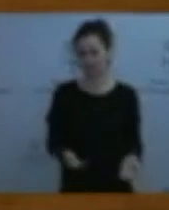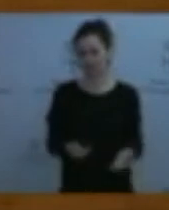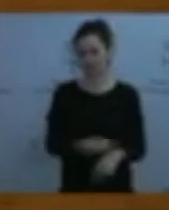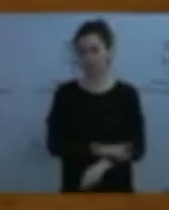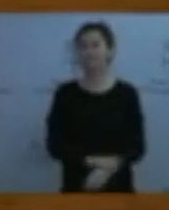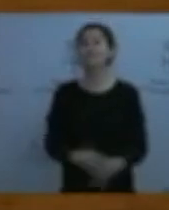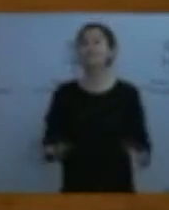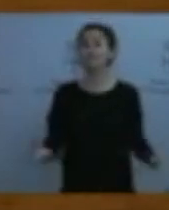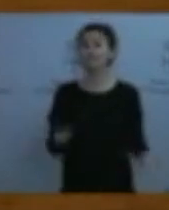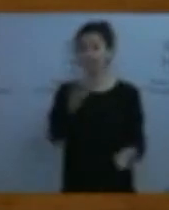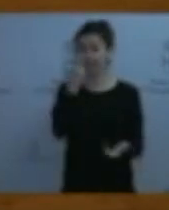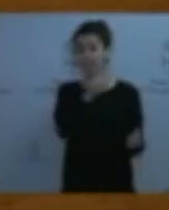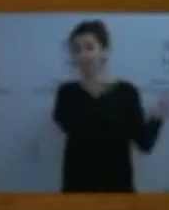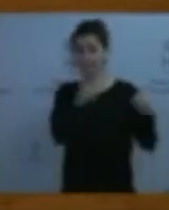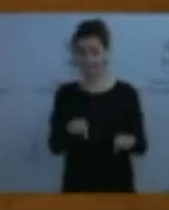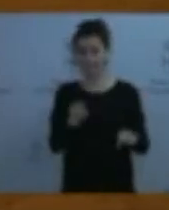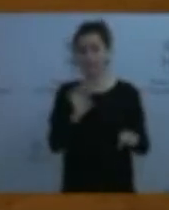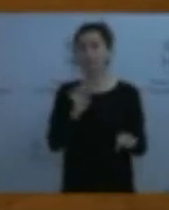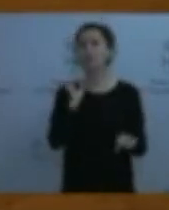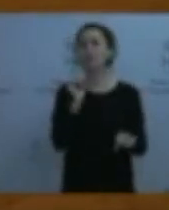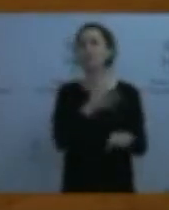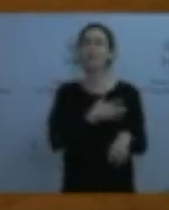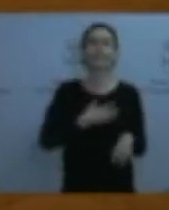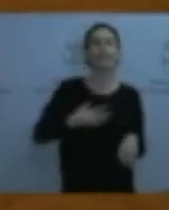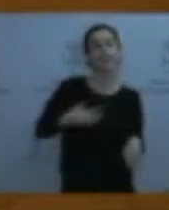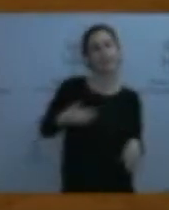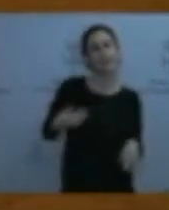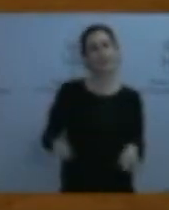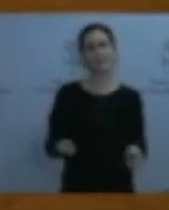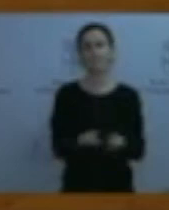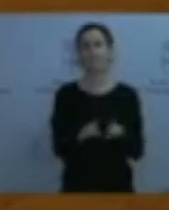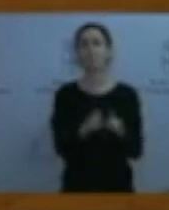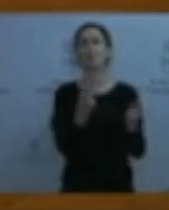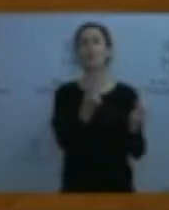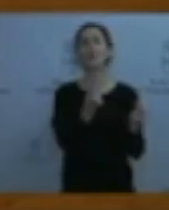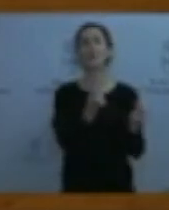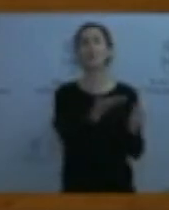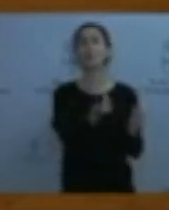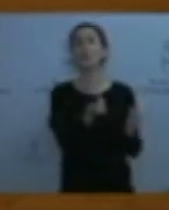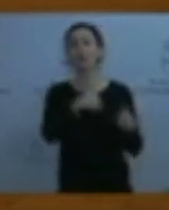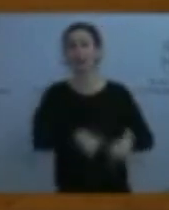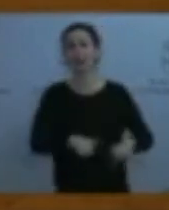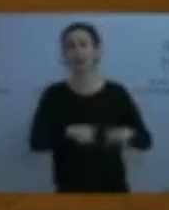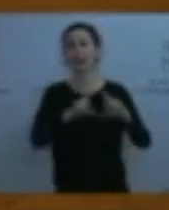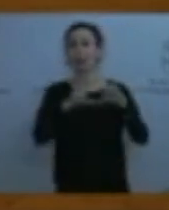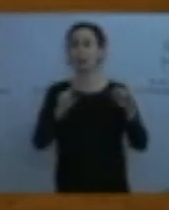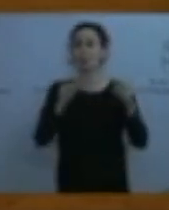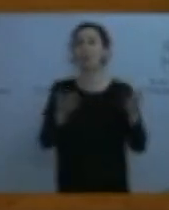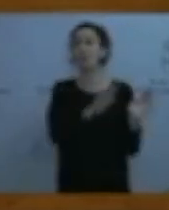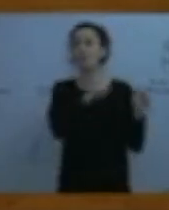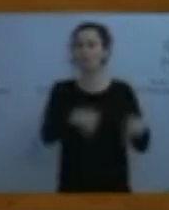¿Hay algún interés en que vuelvan o solo los quieren como personas que envían divisas a casa? ¿Qué medidas va a hacer para favorecer el